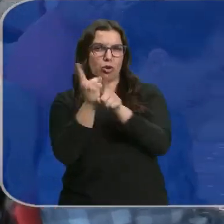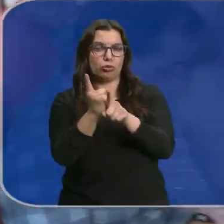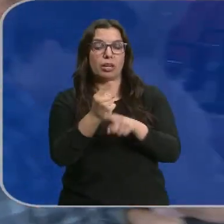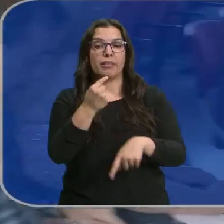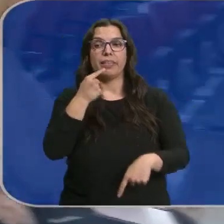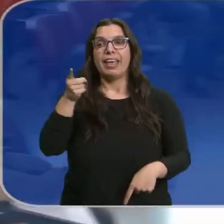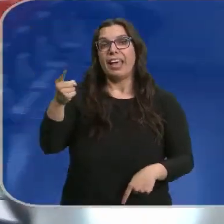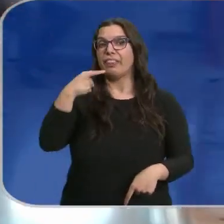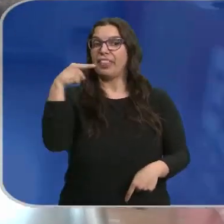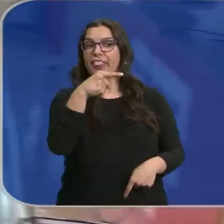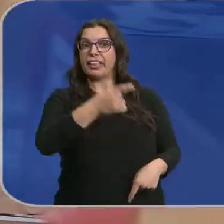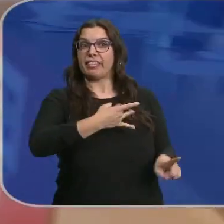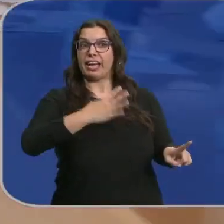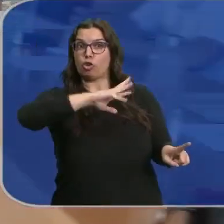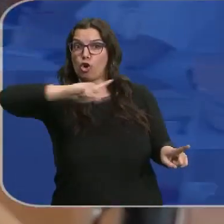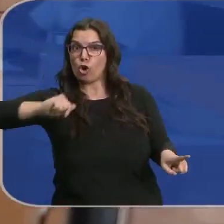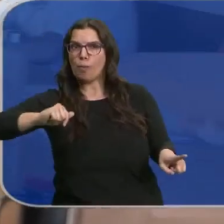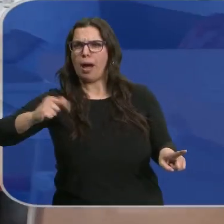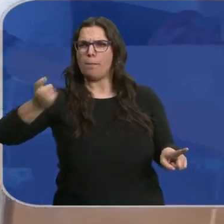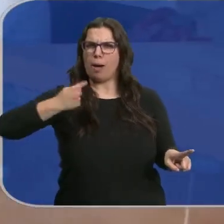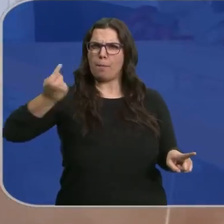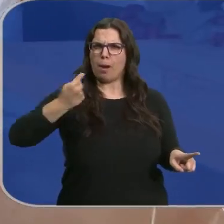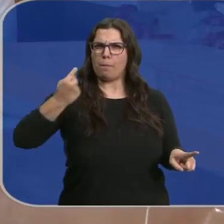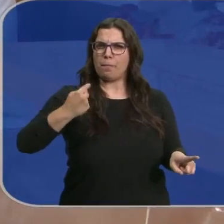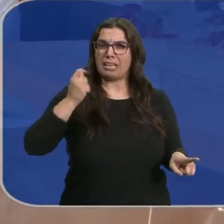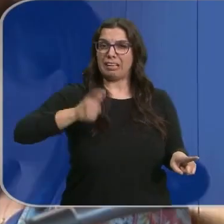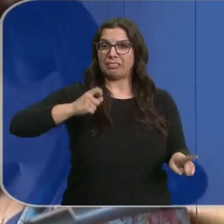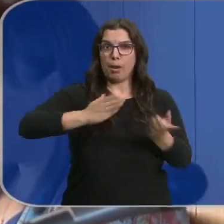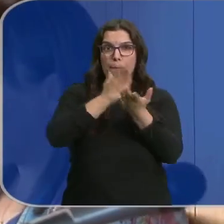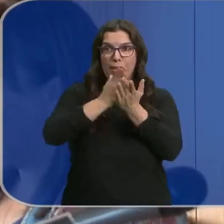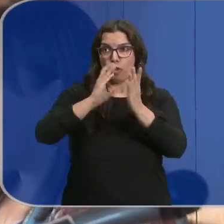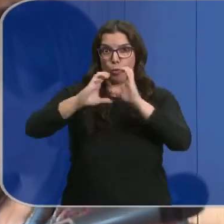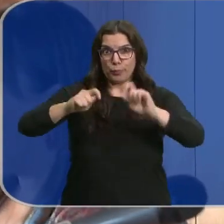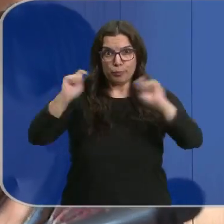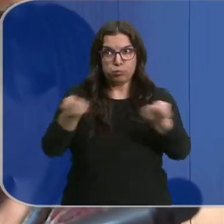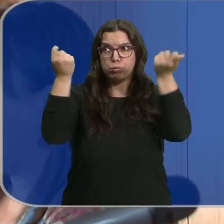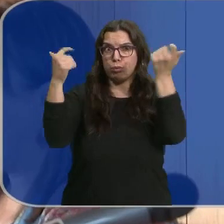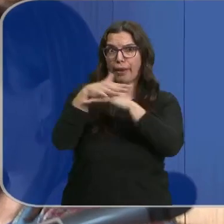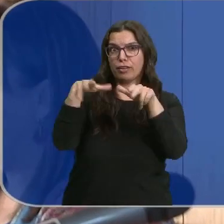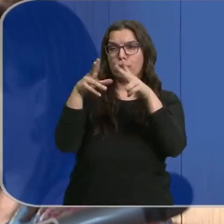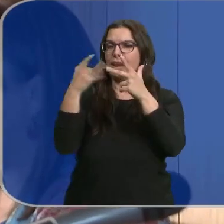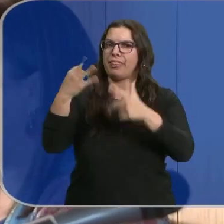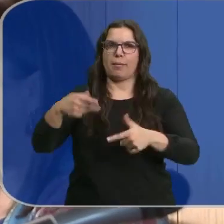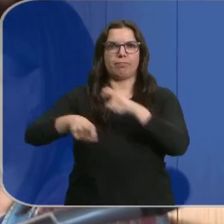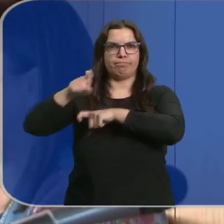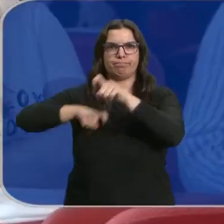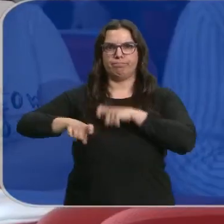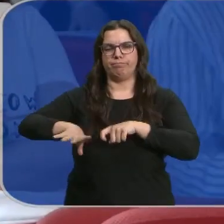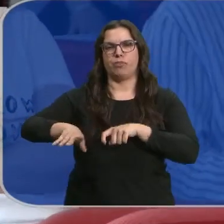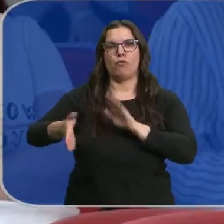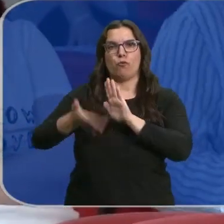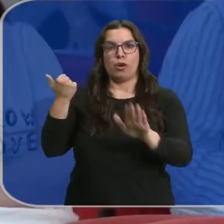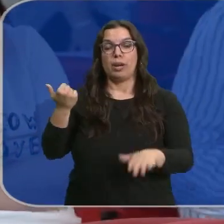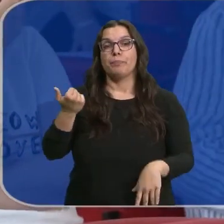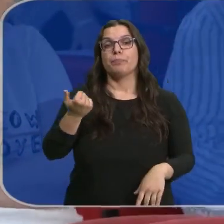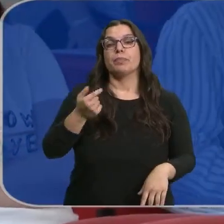las acusaciones de robo y retire los constantes ataques hacia ellos en los medios de comunicación y en las redes sociales. Esta demanda penal se une